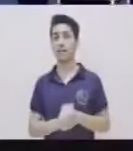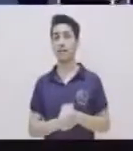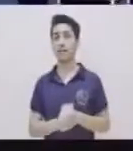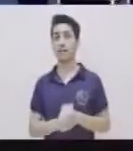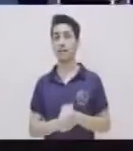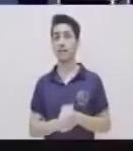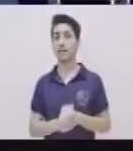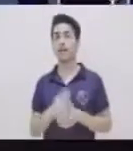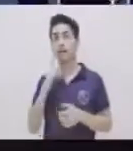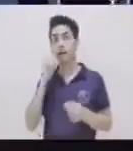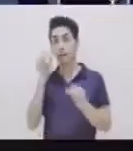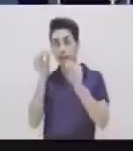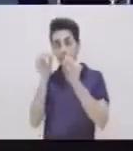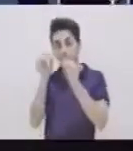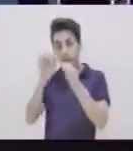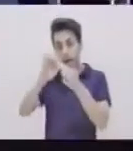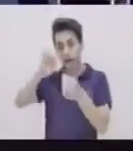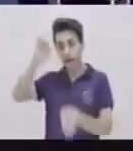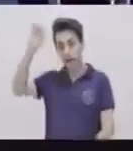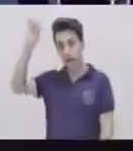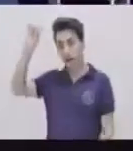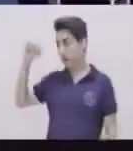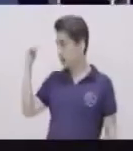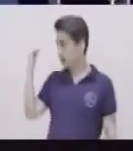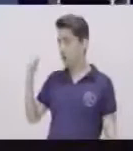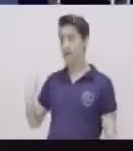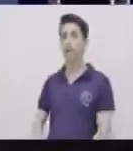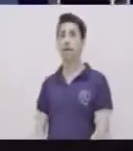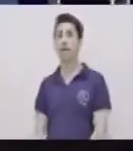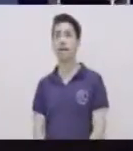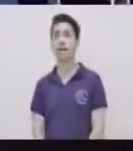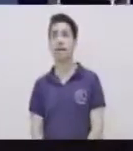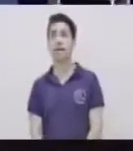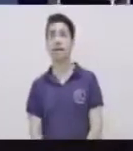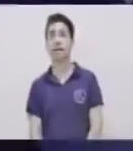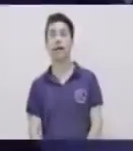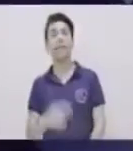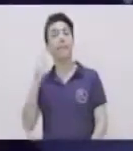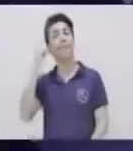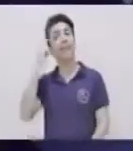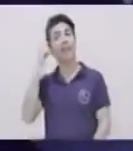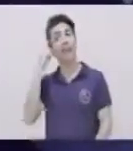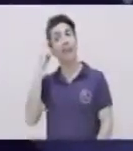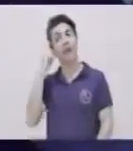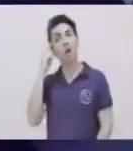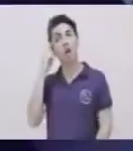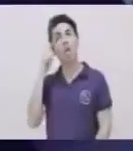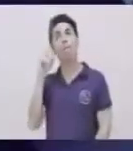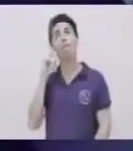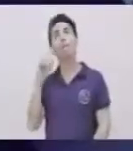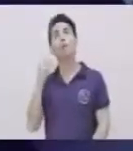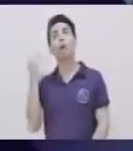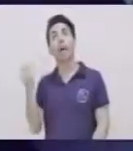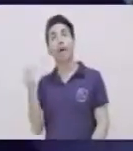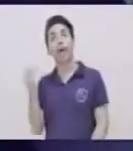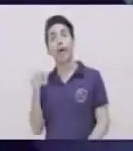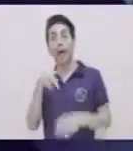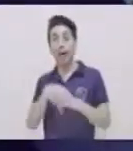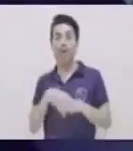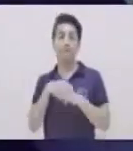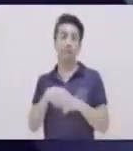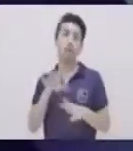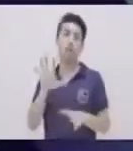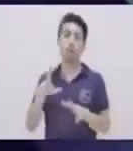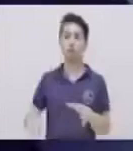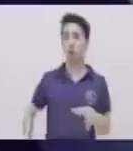esta forma y evolucionó hacia este después. Si ustedes se dan cuenta, en la